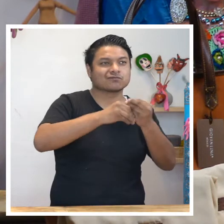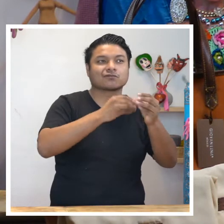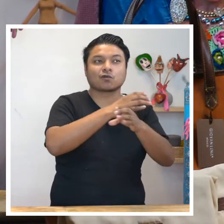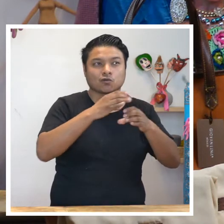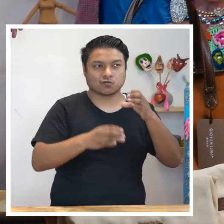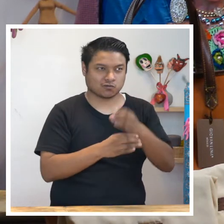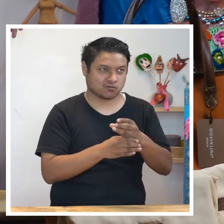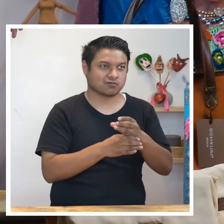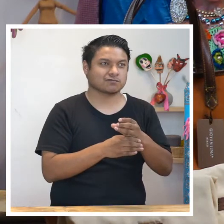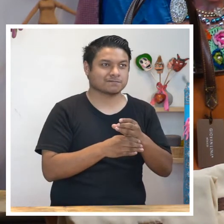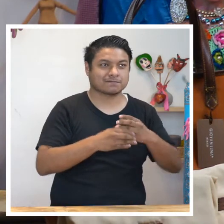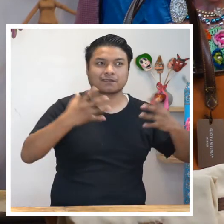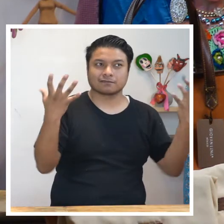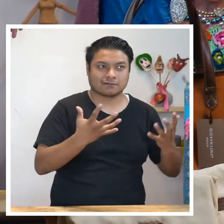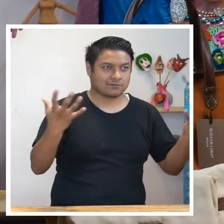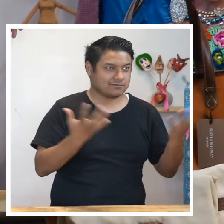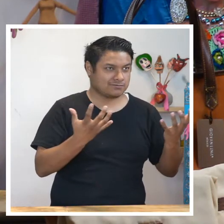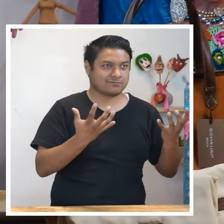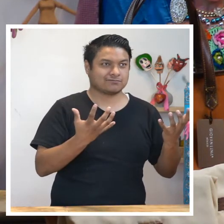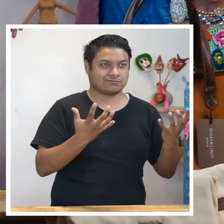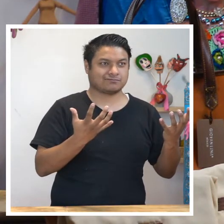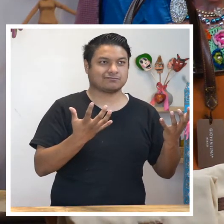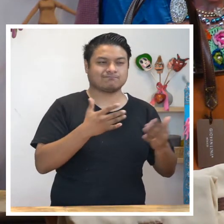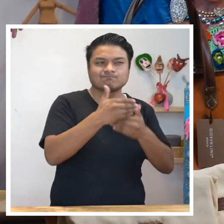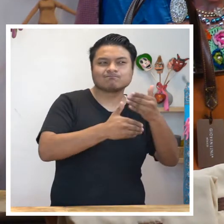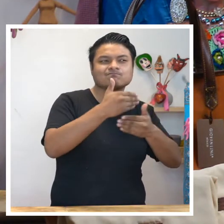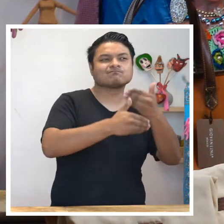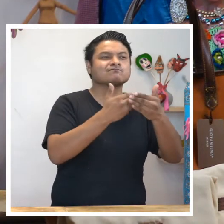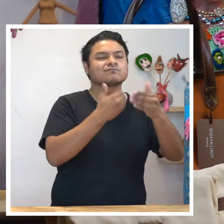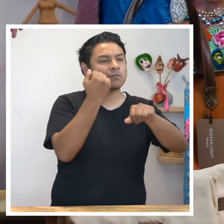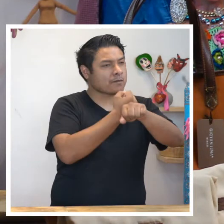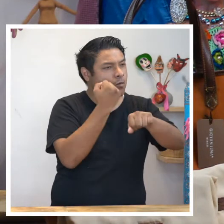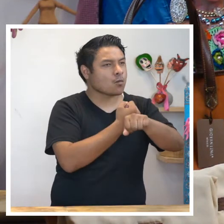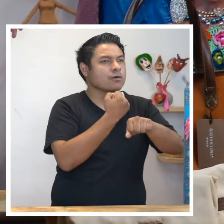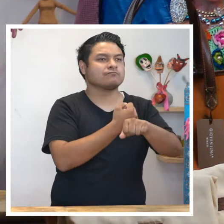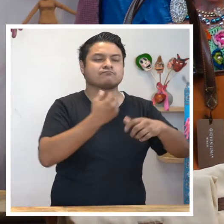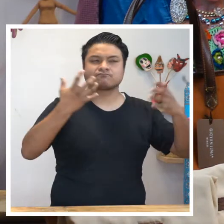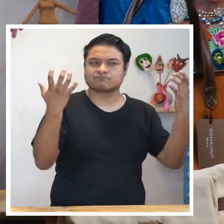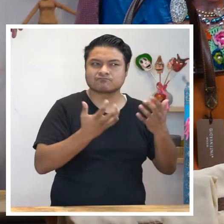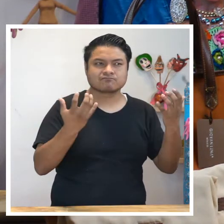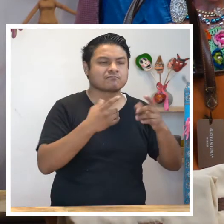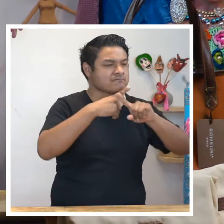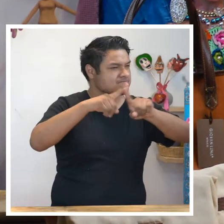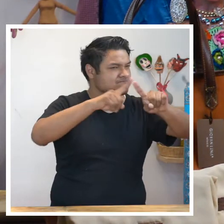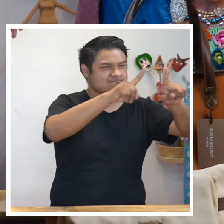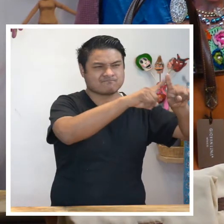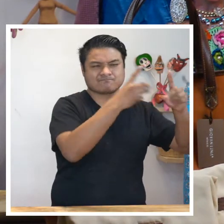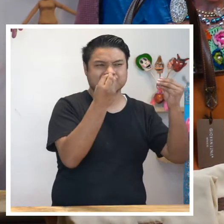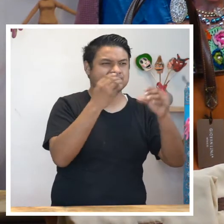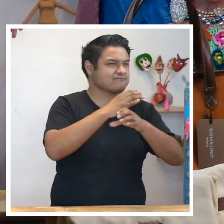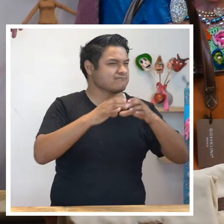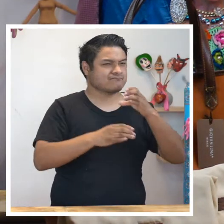importante. Si tienen alguna inquietud por emprender, lo más importante